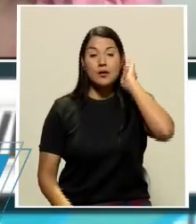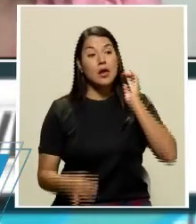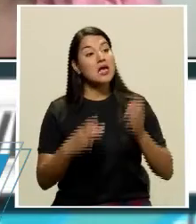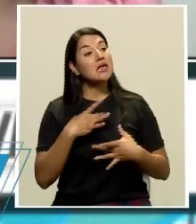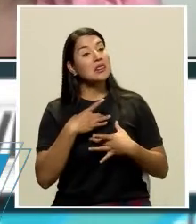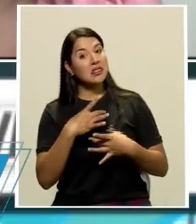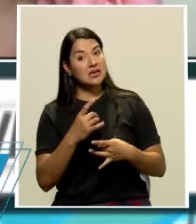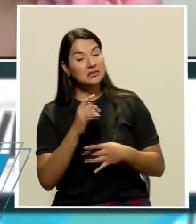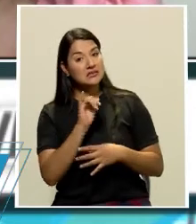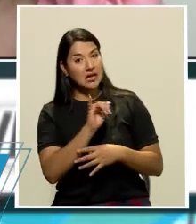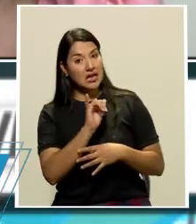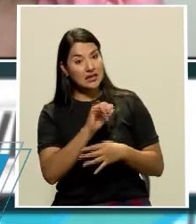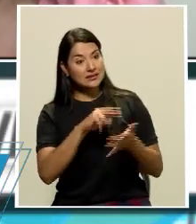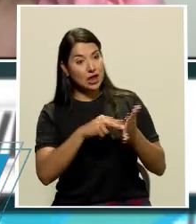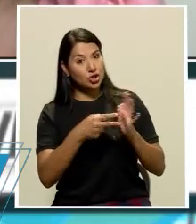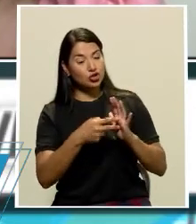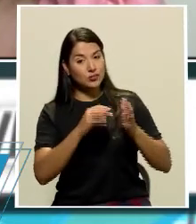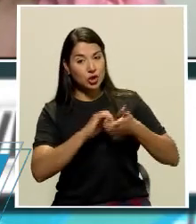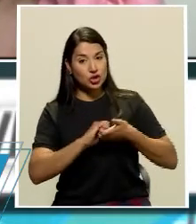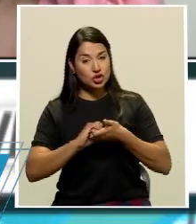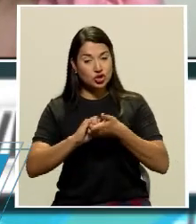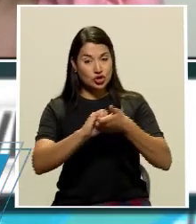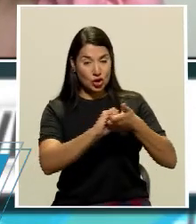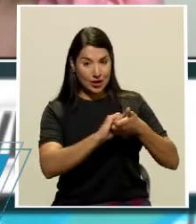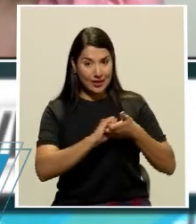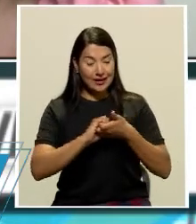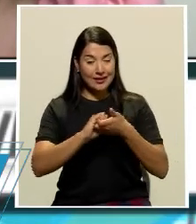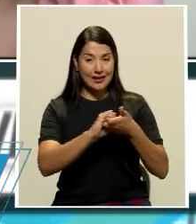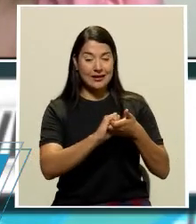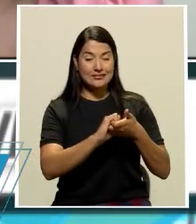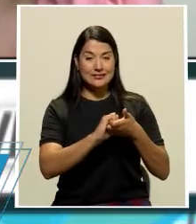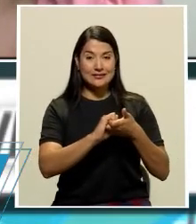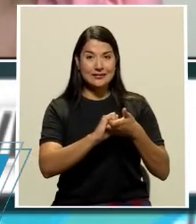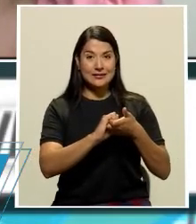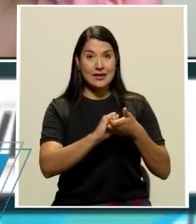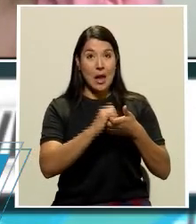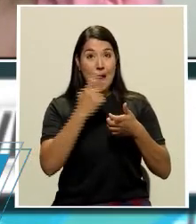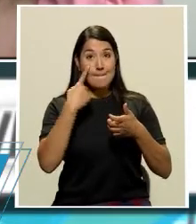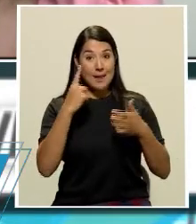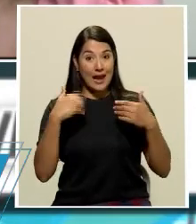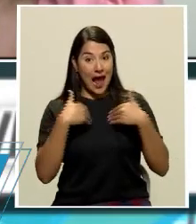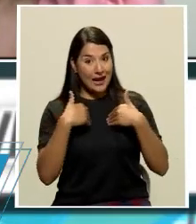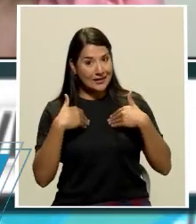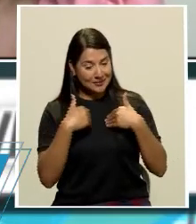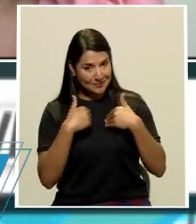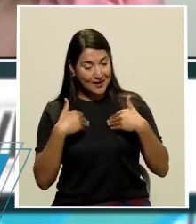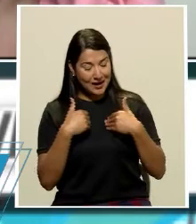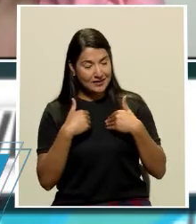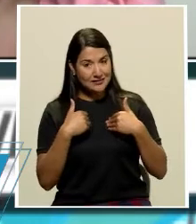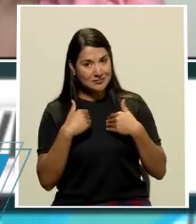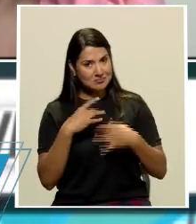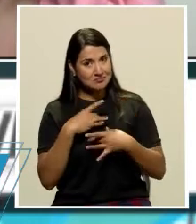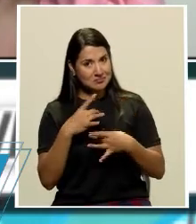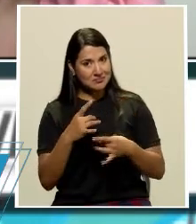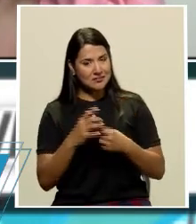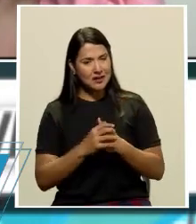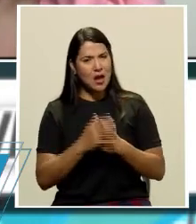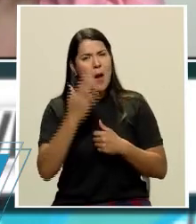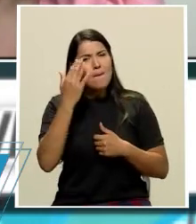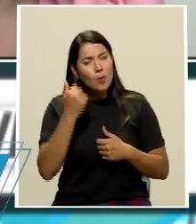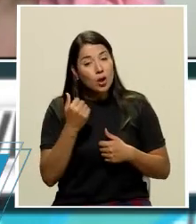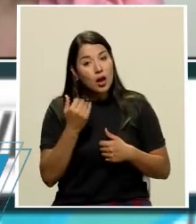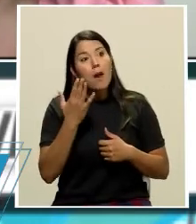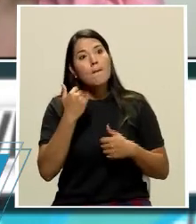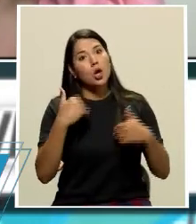Interesante ese concepto de solidaridad extendida a los animales domésticos, porque